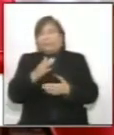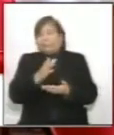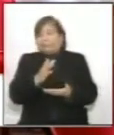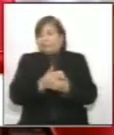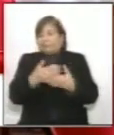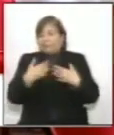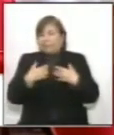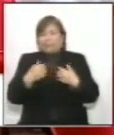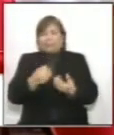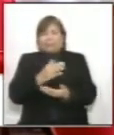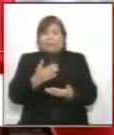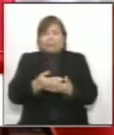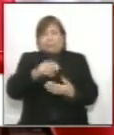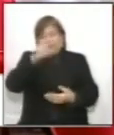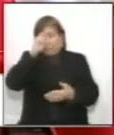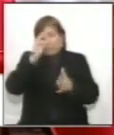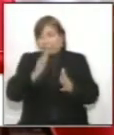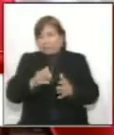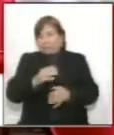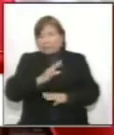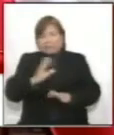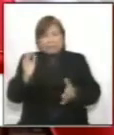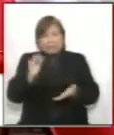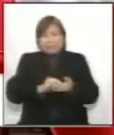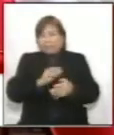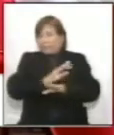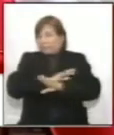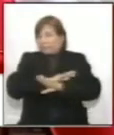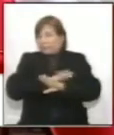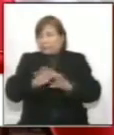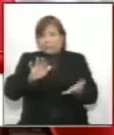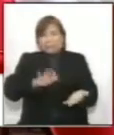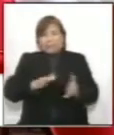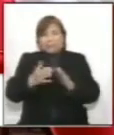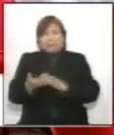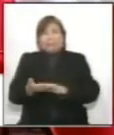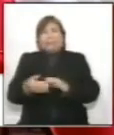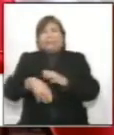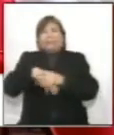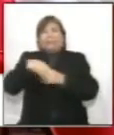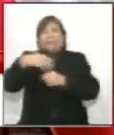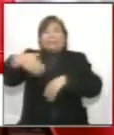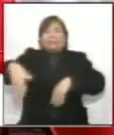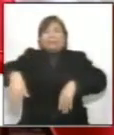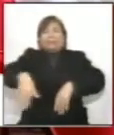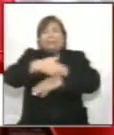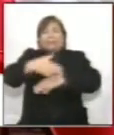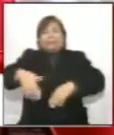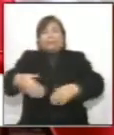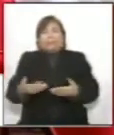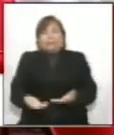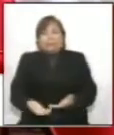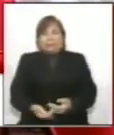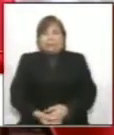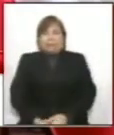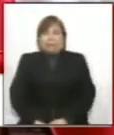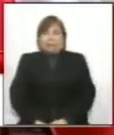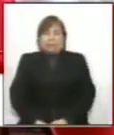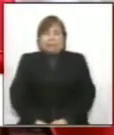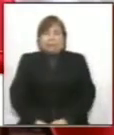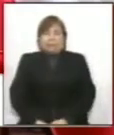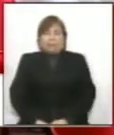salud que tienen todos los peruanos, que no tengamos más muertes, que esos 50.000 muertos que están en las calles prácticamente que han sido el